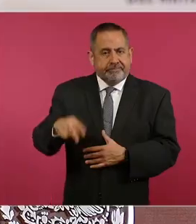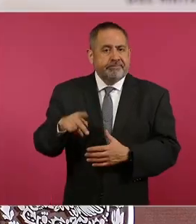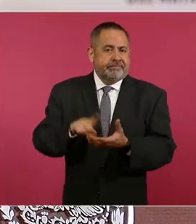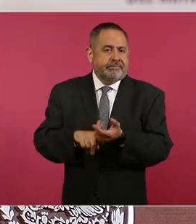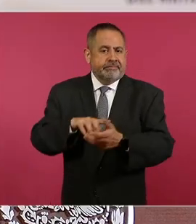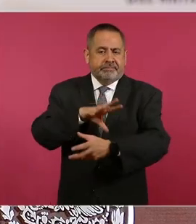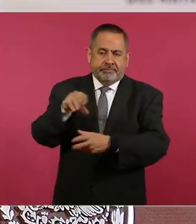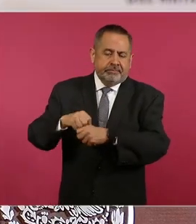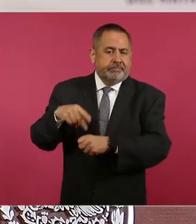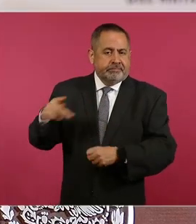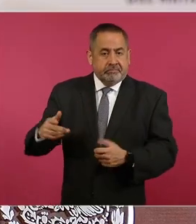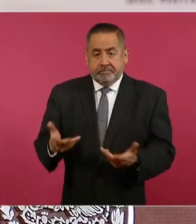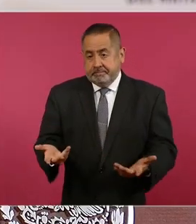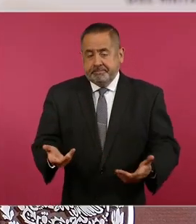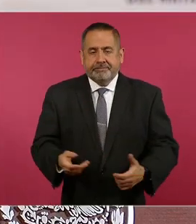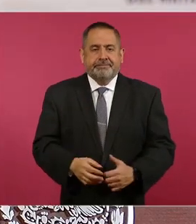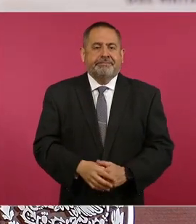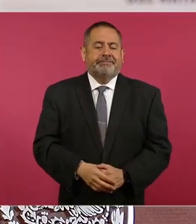nación.